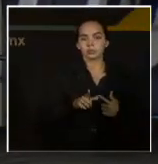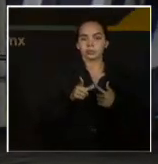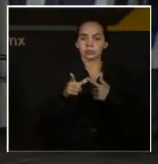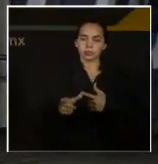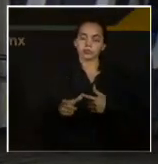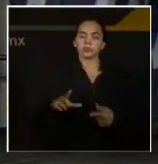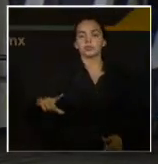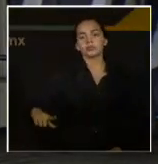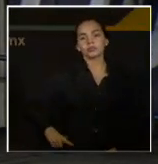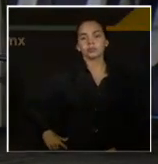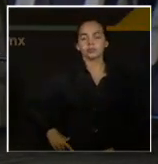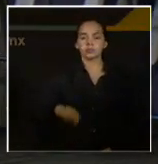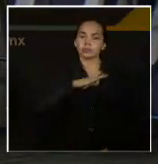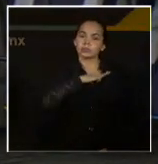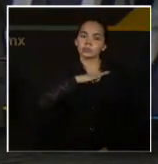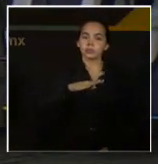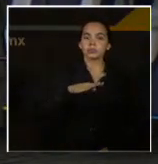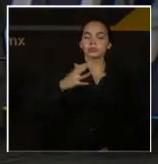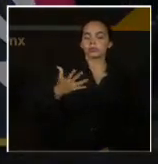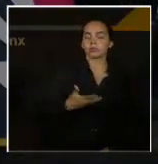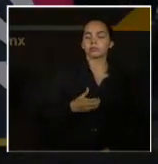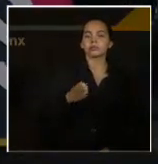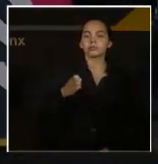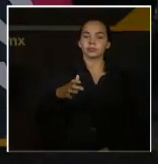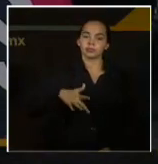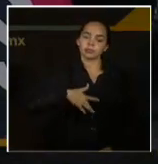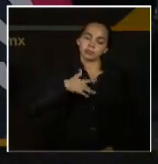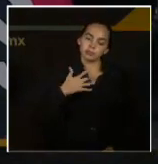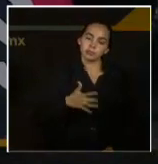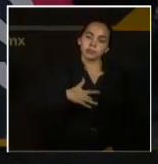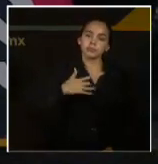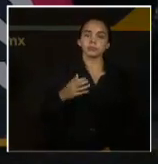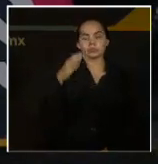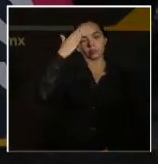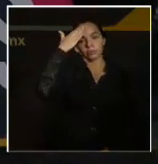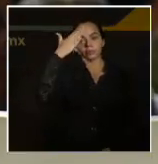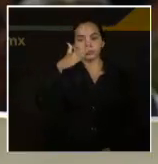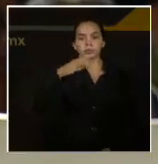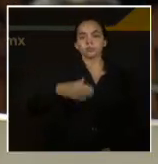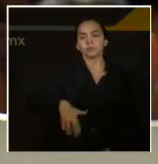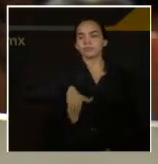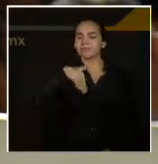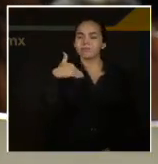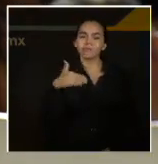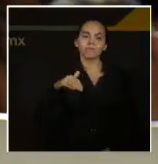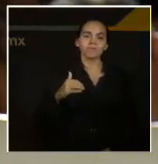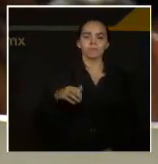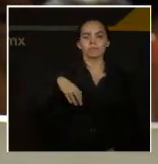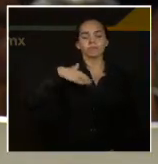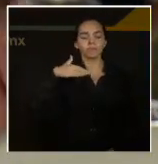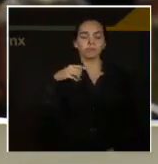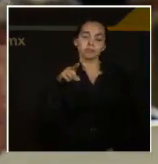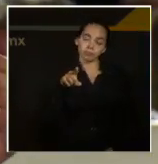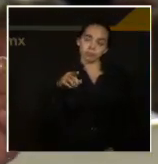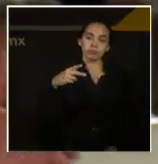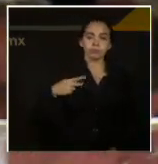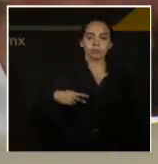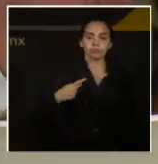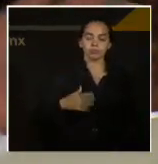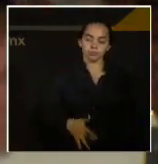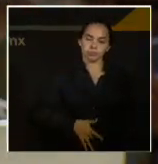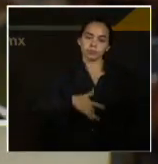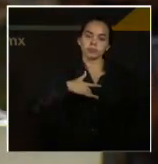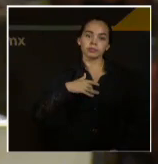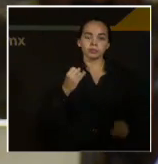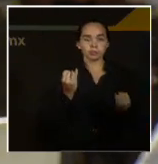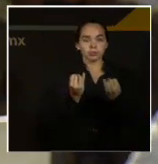un gobernador que pueda tener esa sensibilidad de saber que le duele lo que le duele al ciudadano, que siente lo